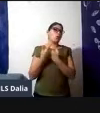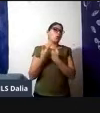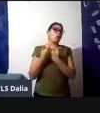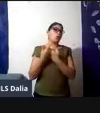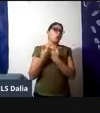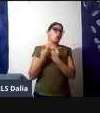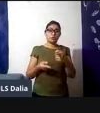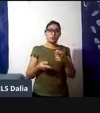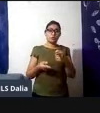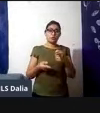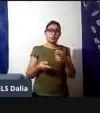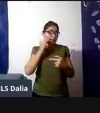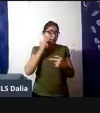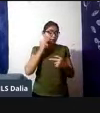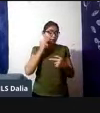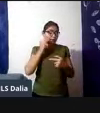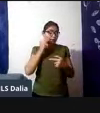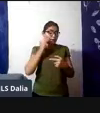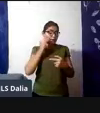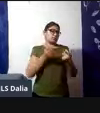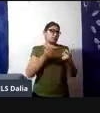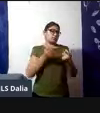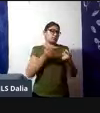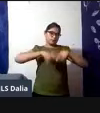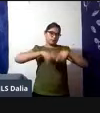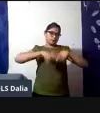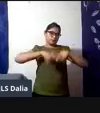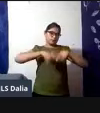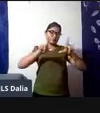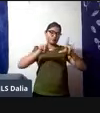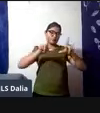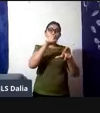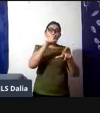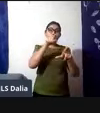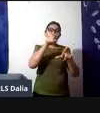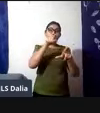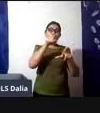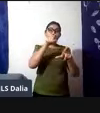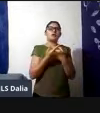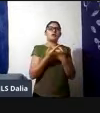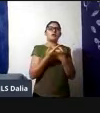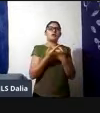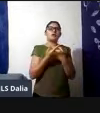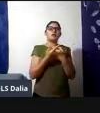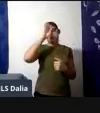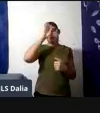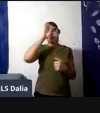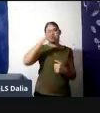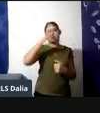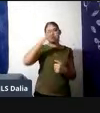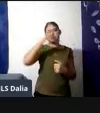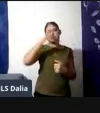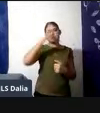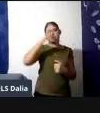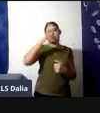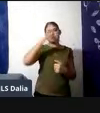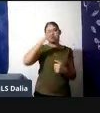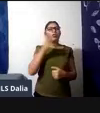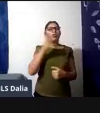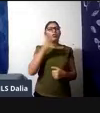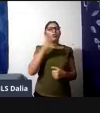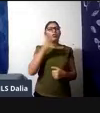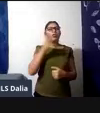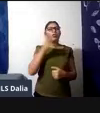una cosa que tú haces, que tú creaste, que algunos salen muy bonitos, algunos salen muy feos, algunos salen muy